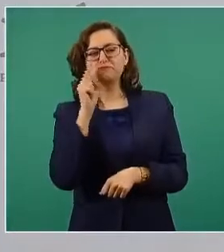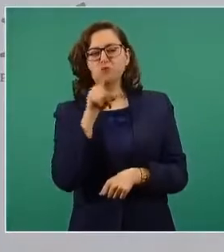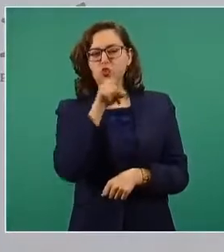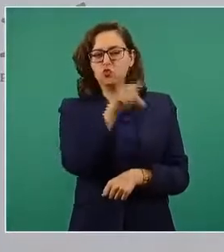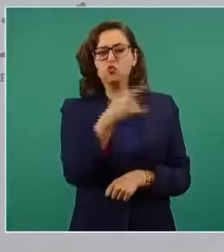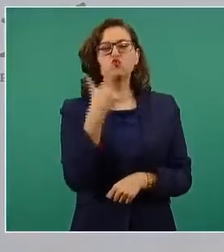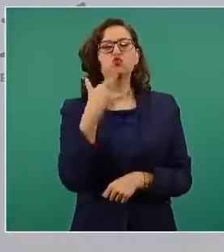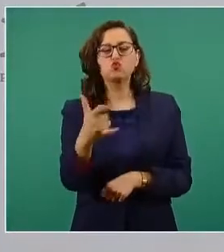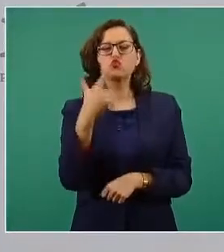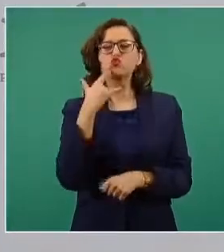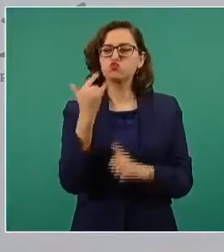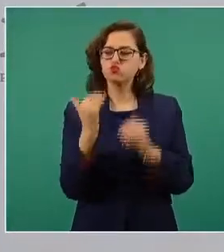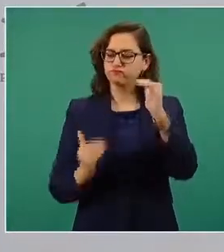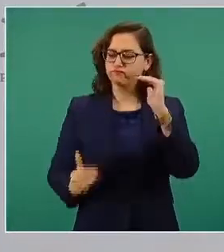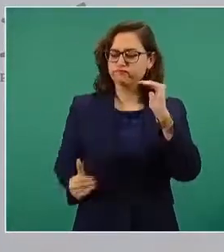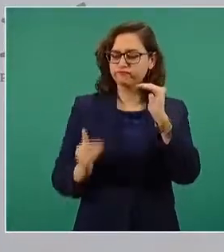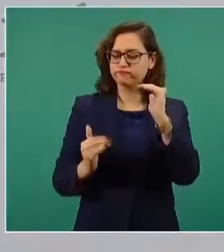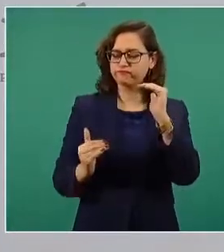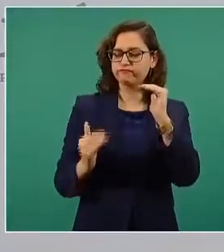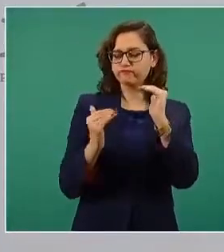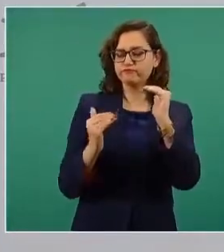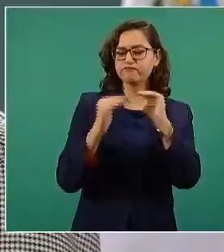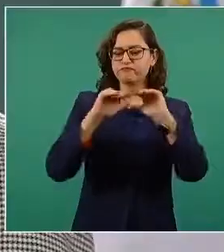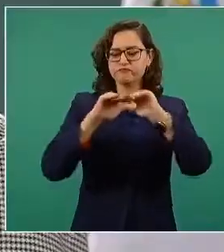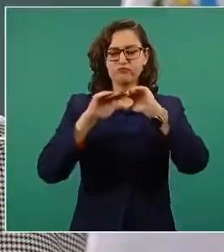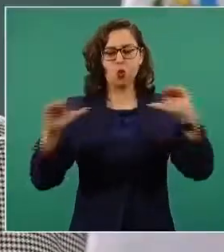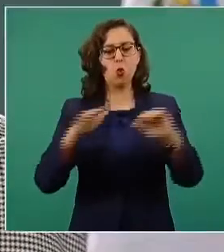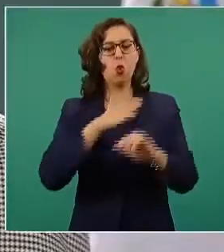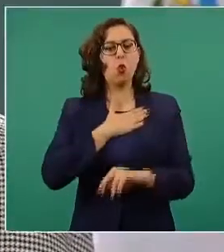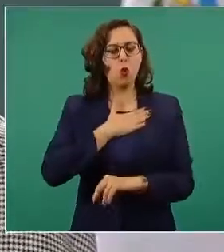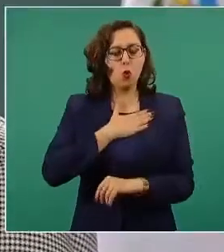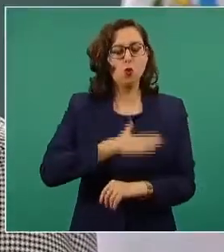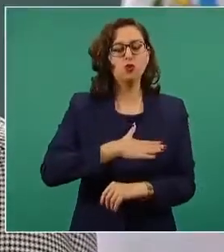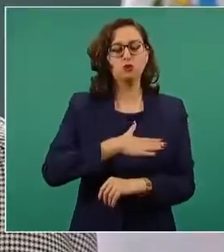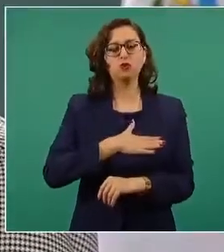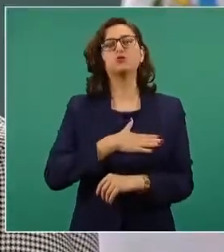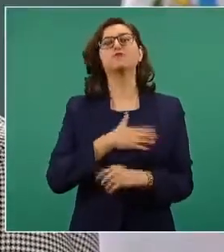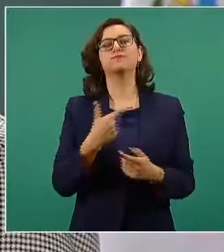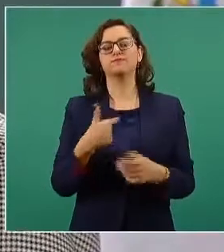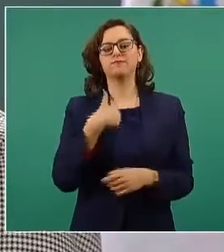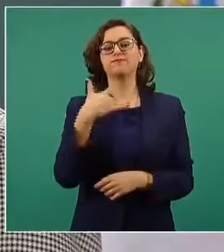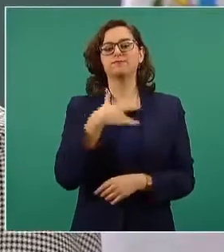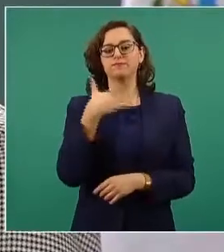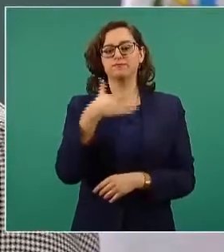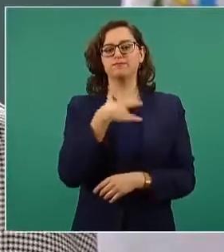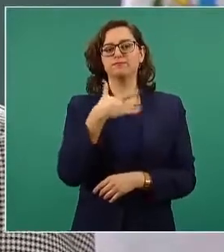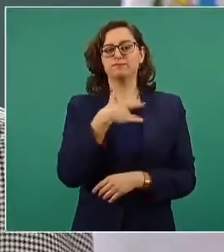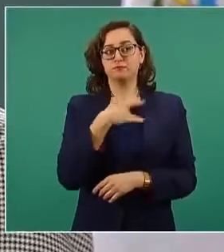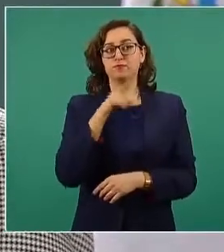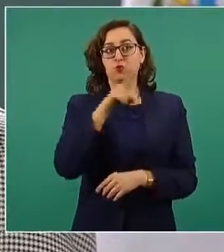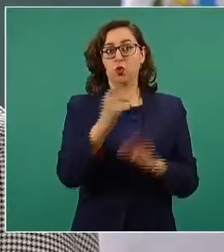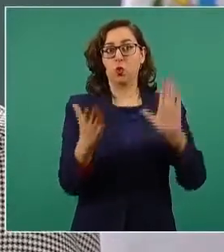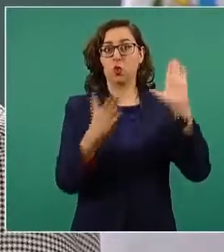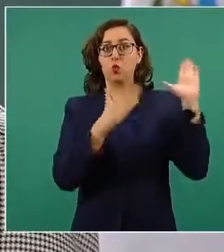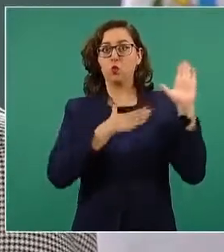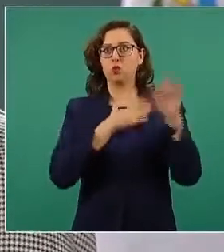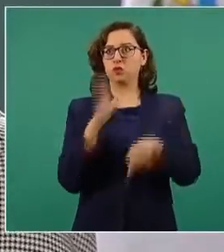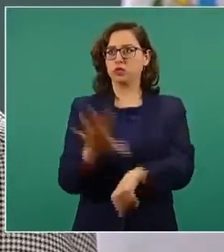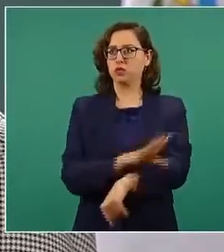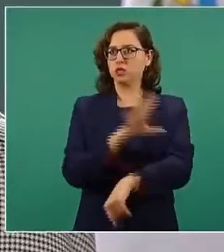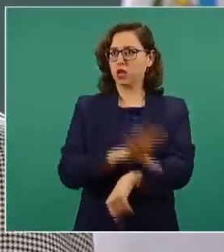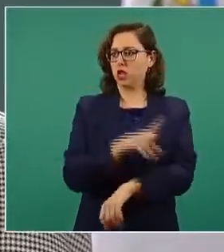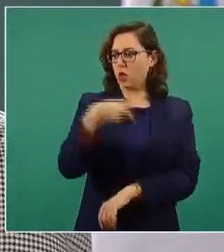y contra la injusticia social, su compromiso de conquistar la soberanía energética y de alimentar